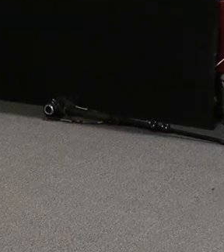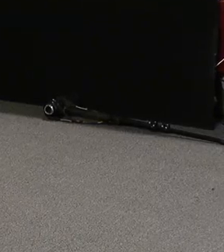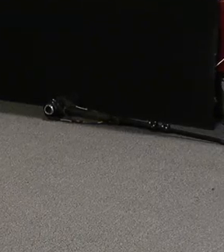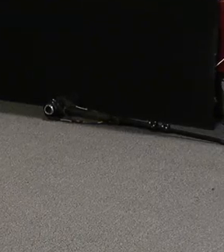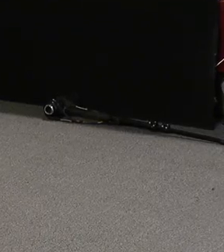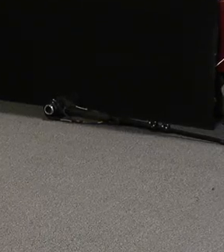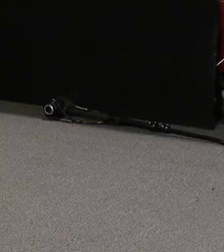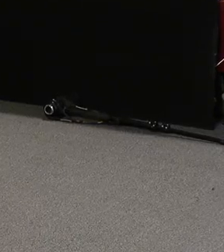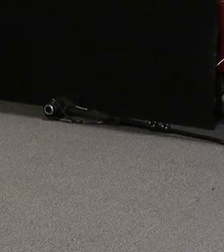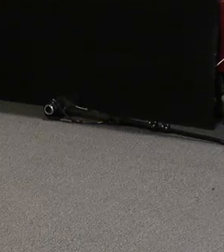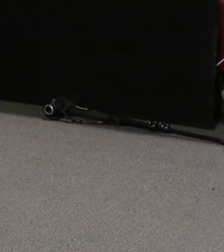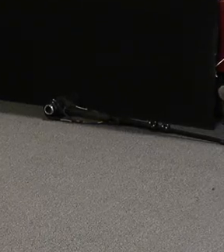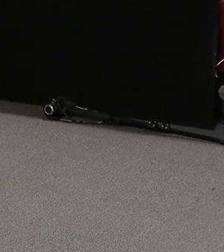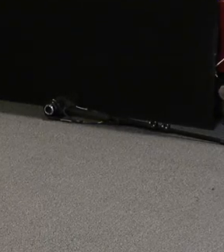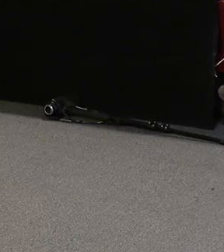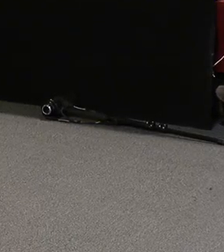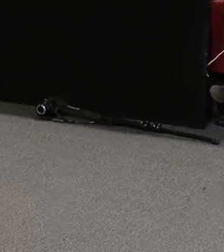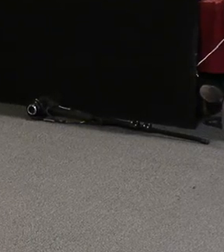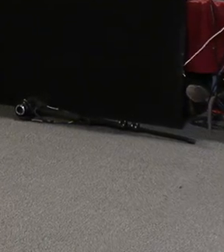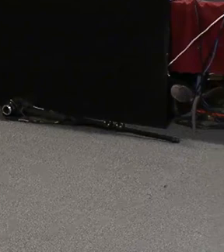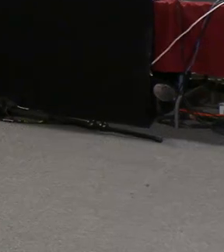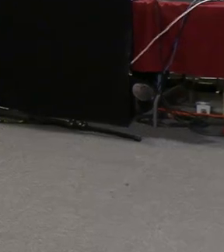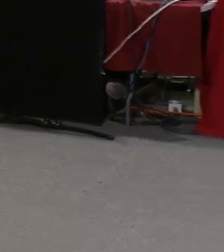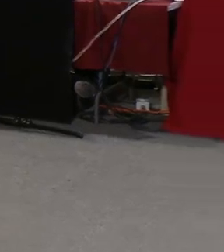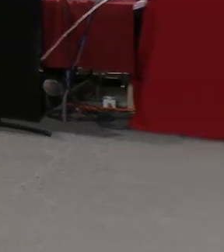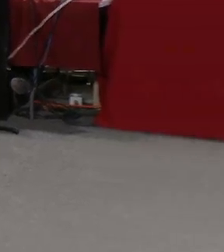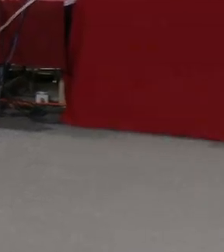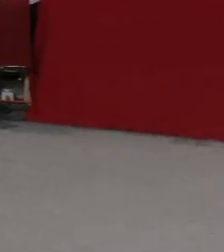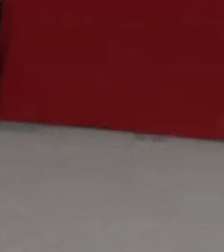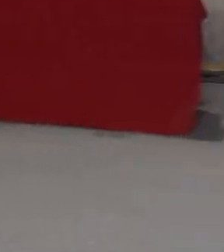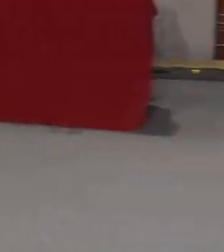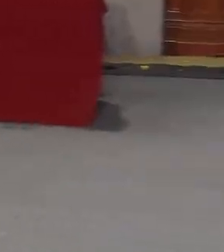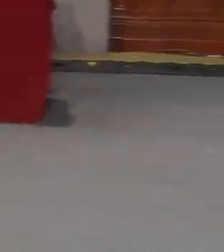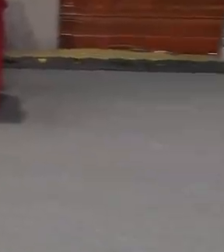con 54 centavos. Bienvenida.